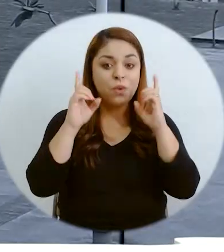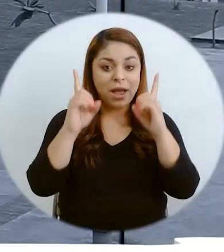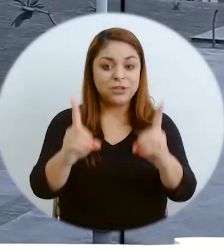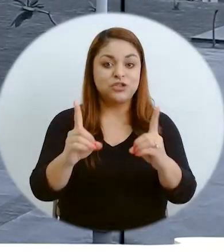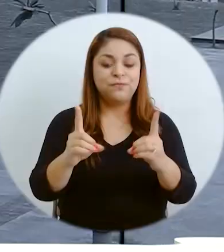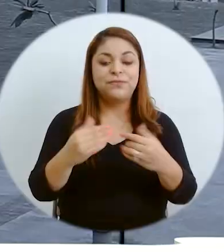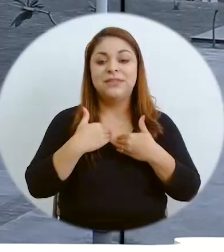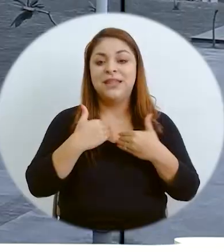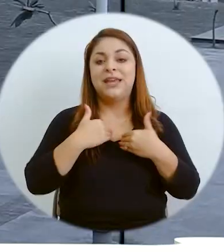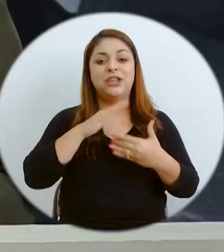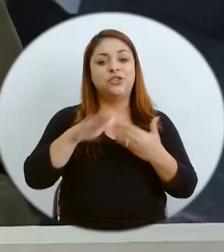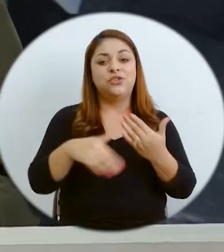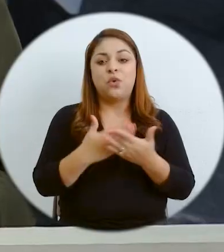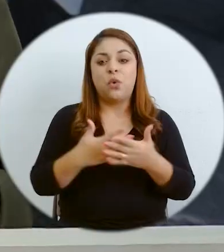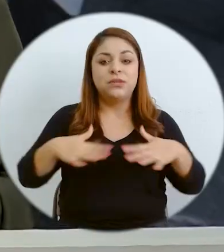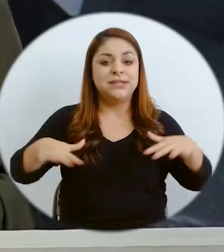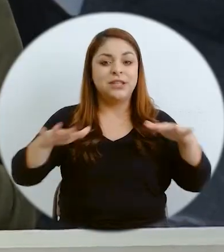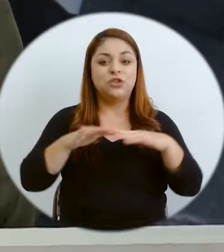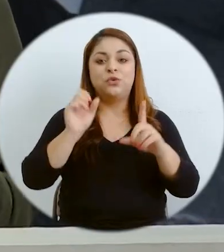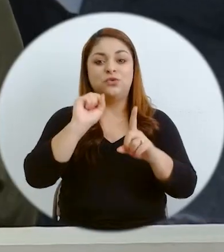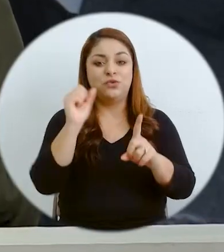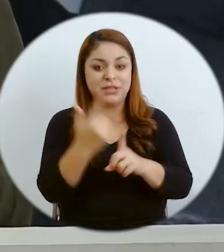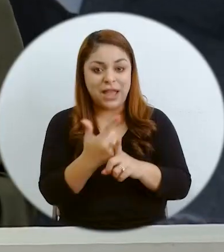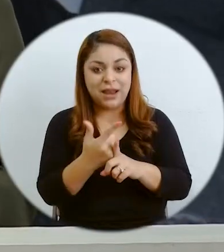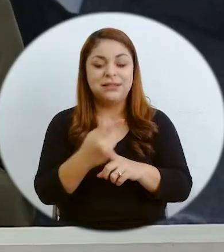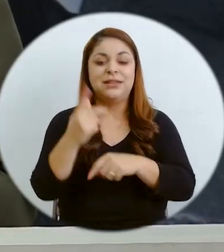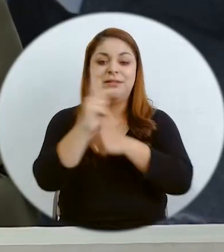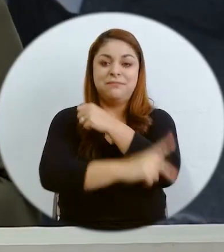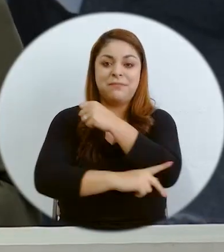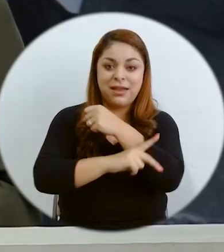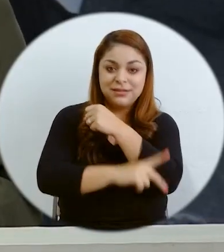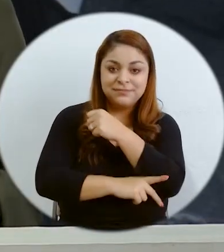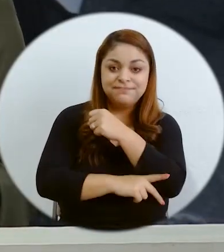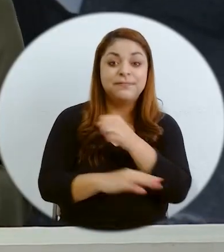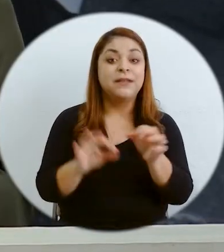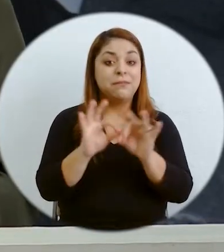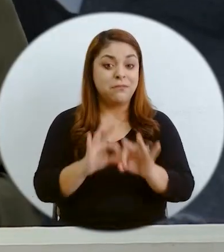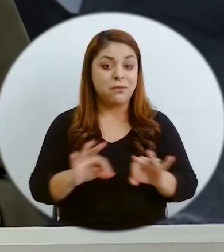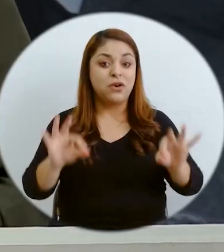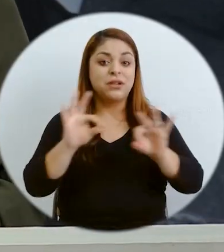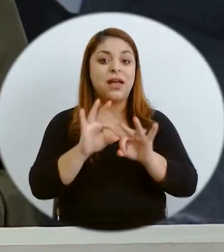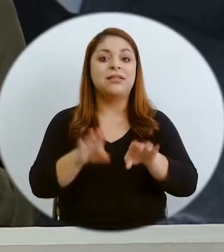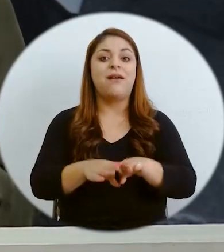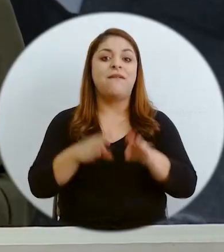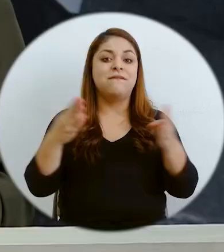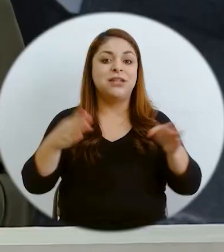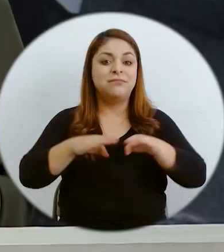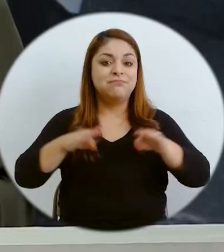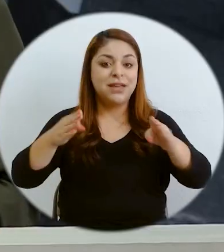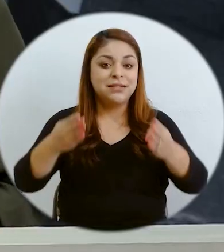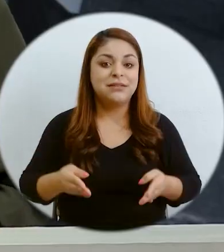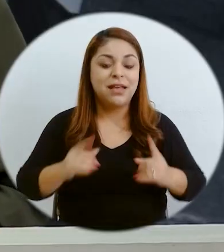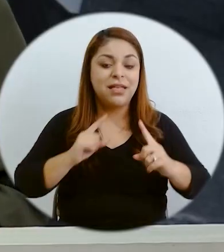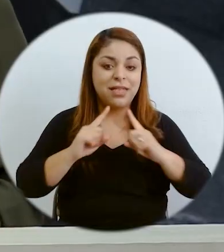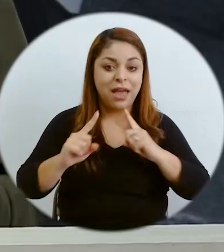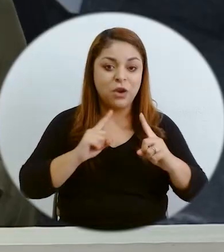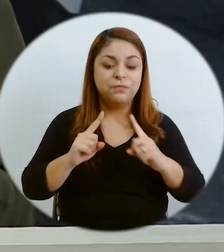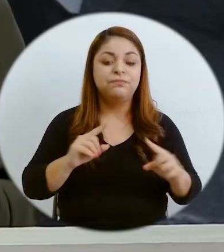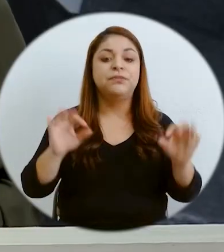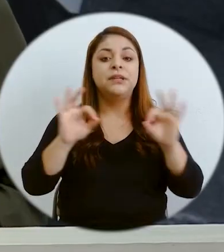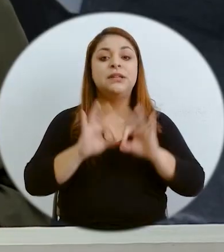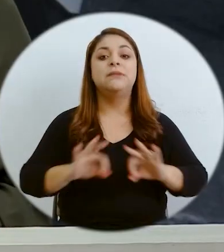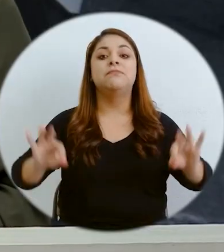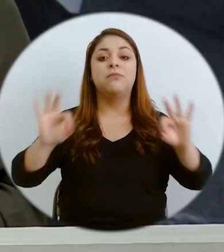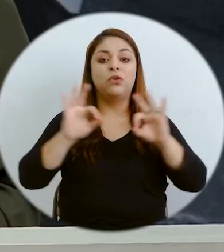educación pasa por todos los sectores sociales y productivos del país. Es importantísimo abrir mesas de diálogo,